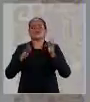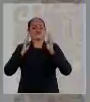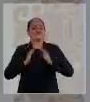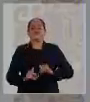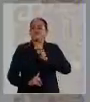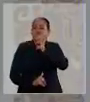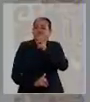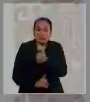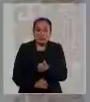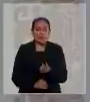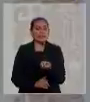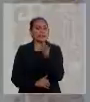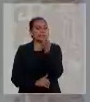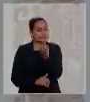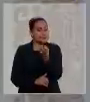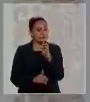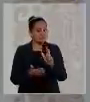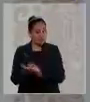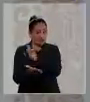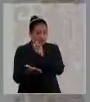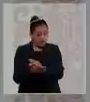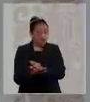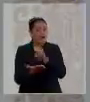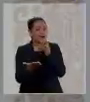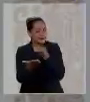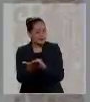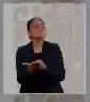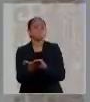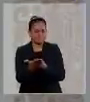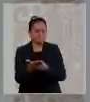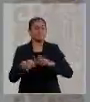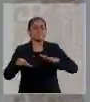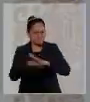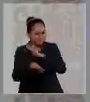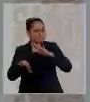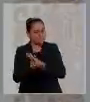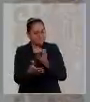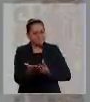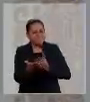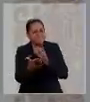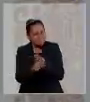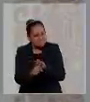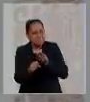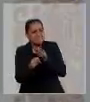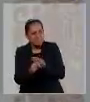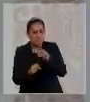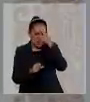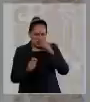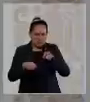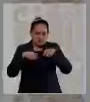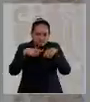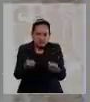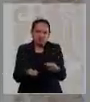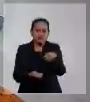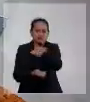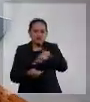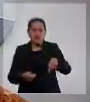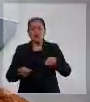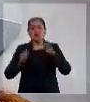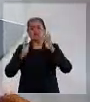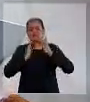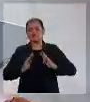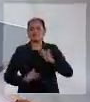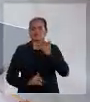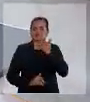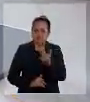la reforma a la reforma precisamente para considerar que esto se dé y haya tranquilidad en la escuela y también... Gracias, candidato.